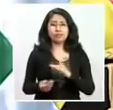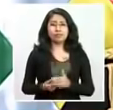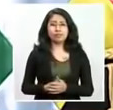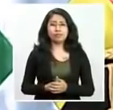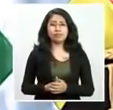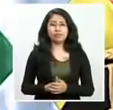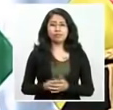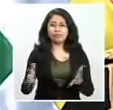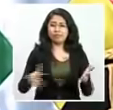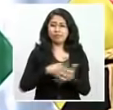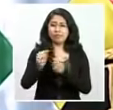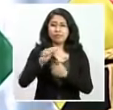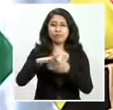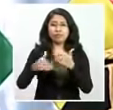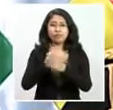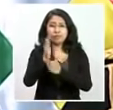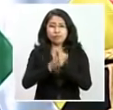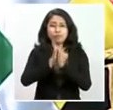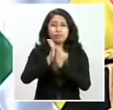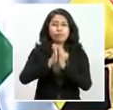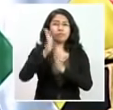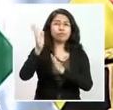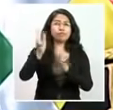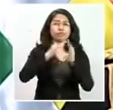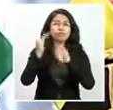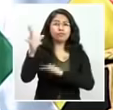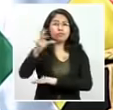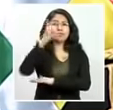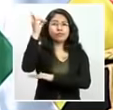los intereses del pueblo boliviano.